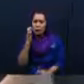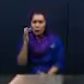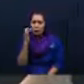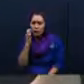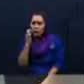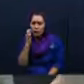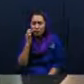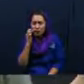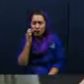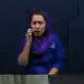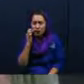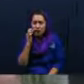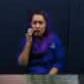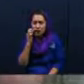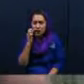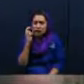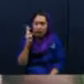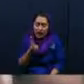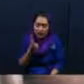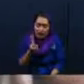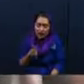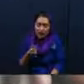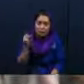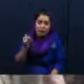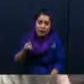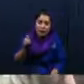acostumbrados a deber.